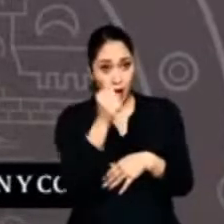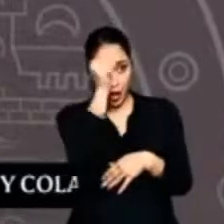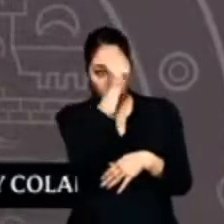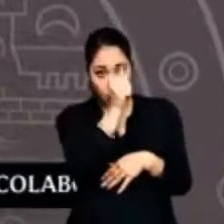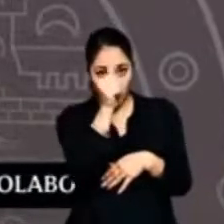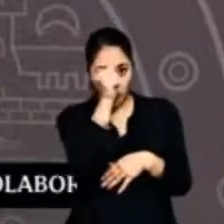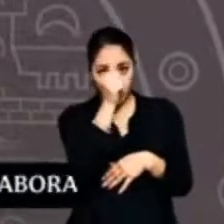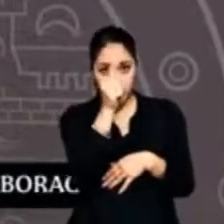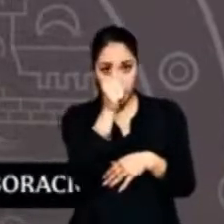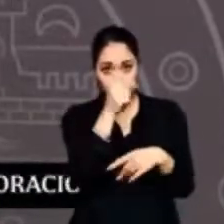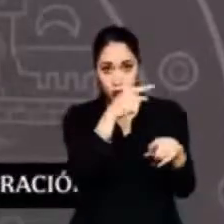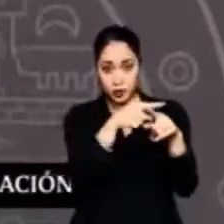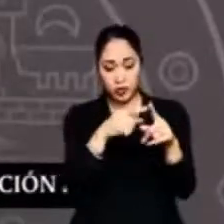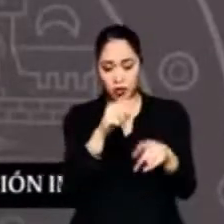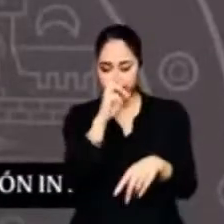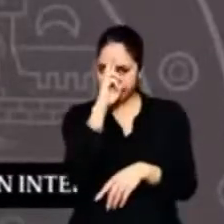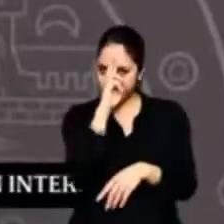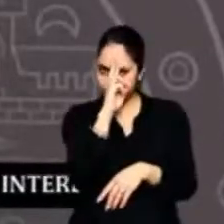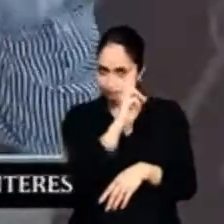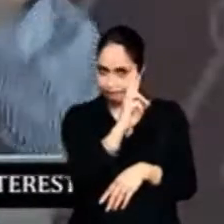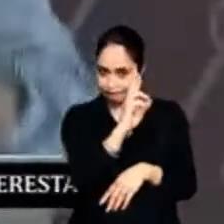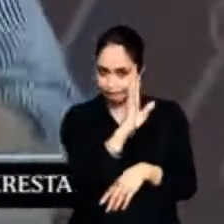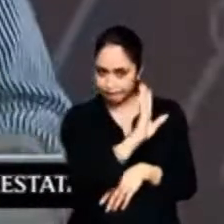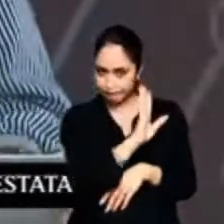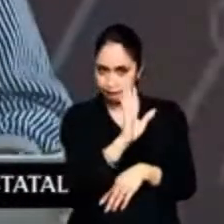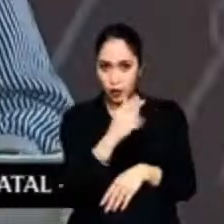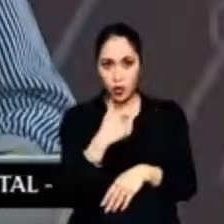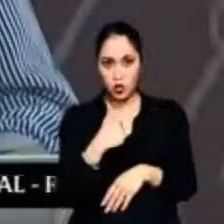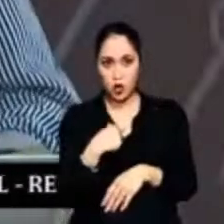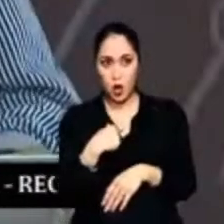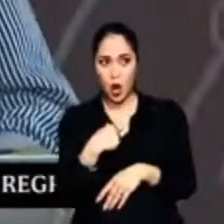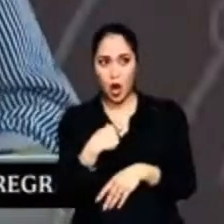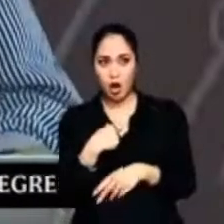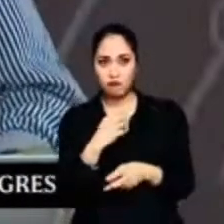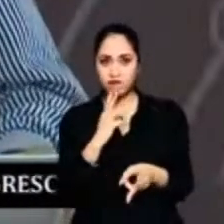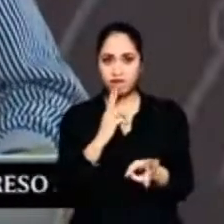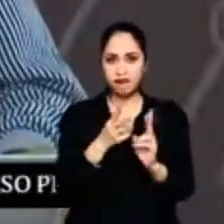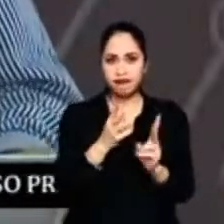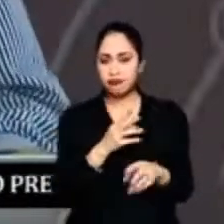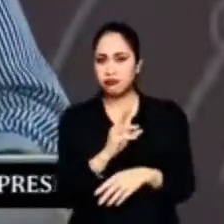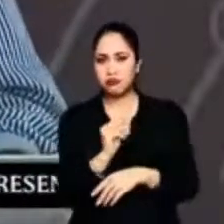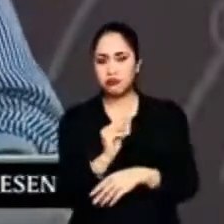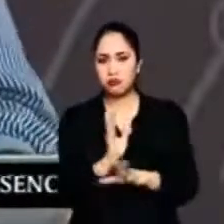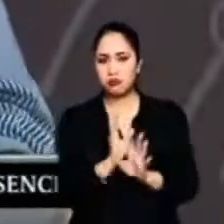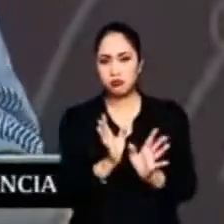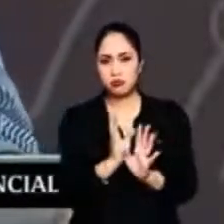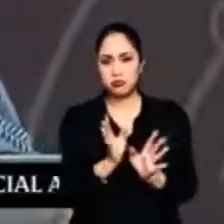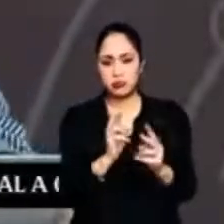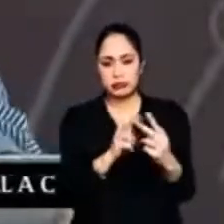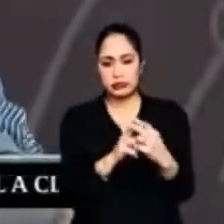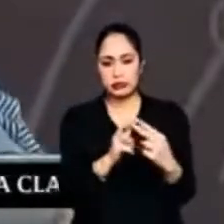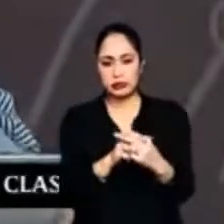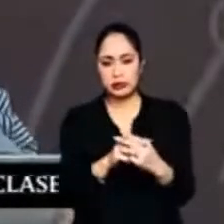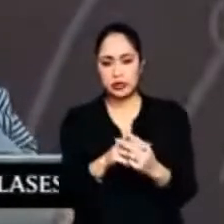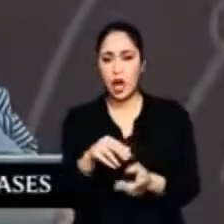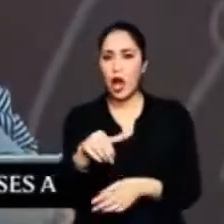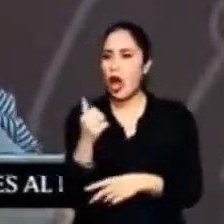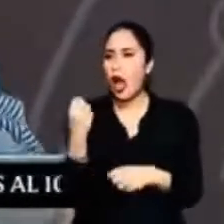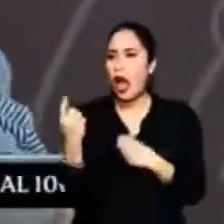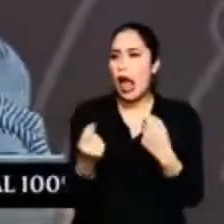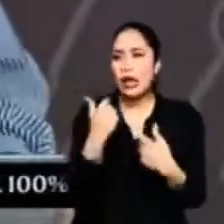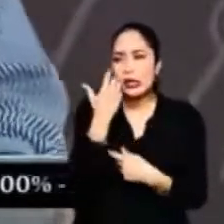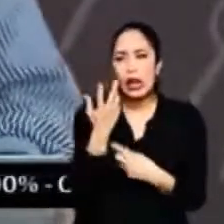padres, no me meto en otra polémica, que si alguien quiere polemizar con eso, allá lo haga. Yo